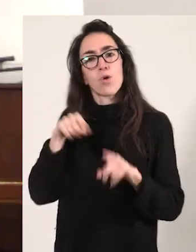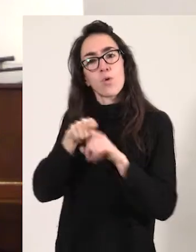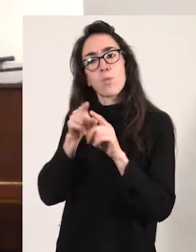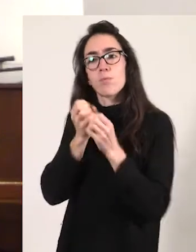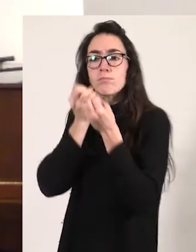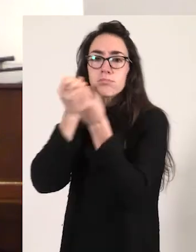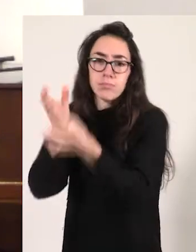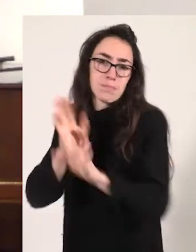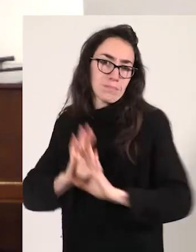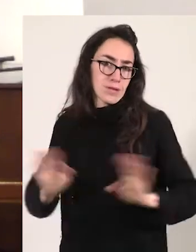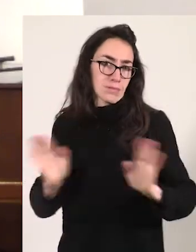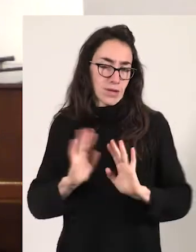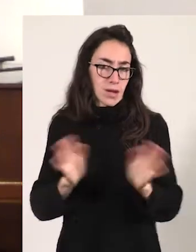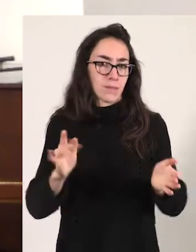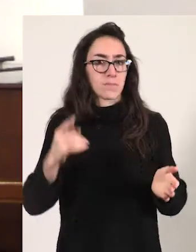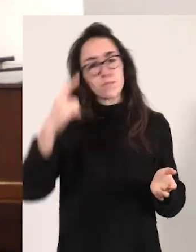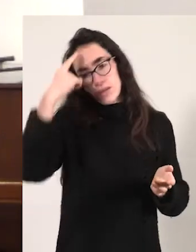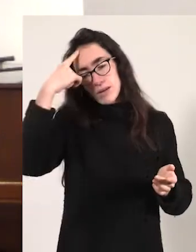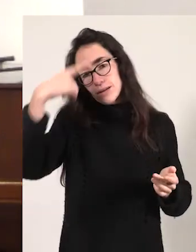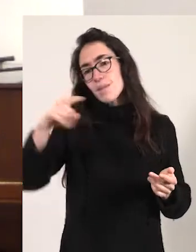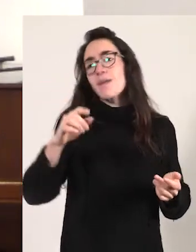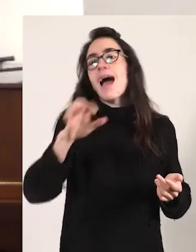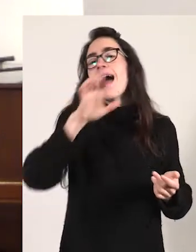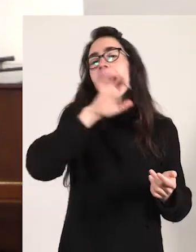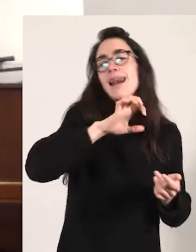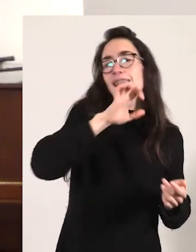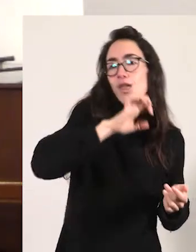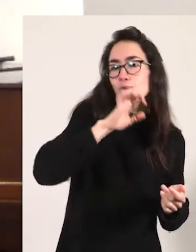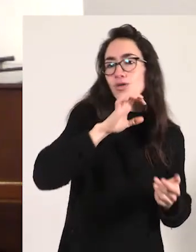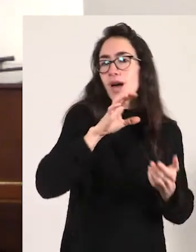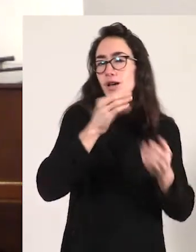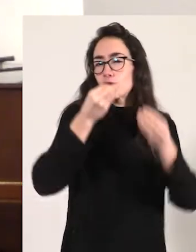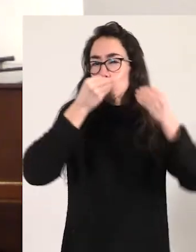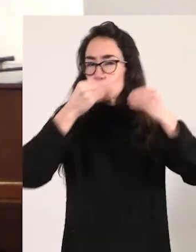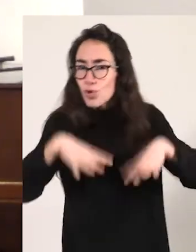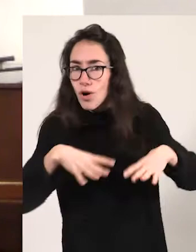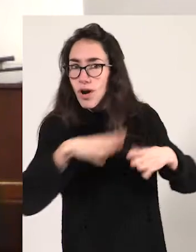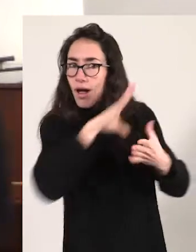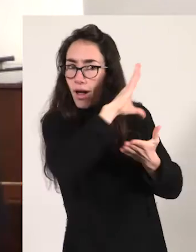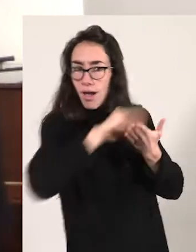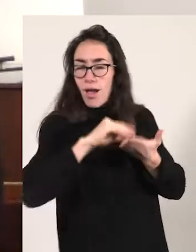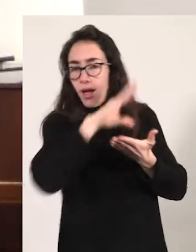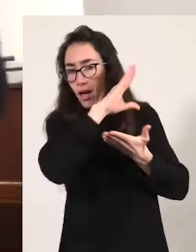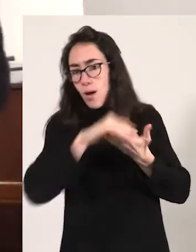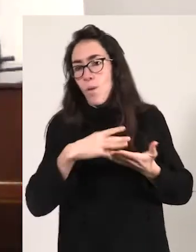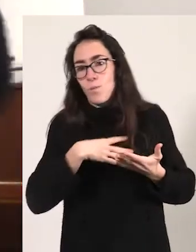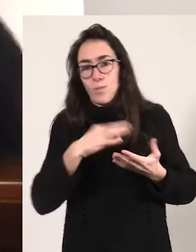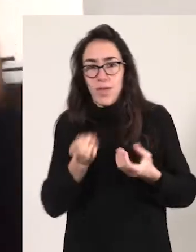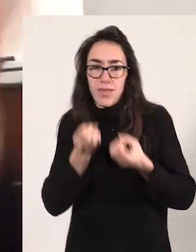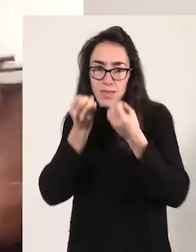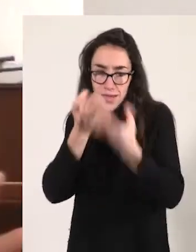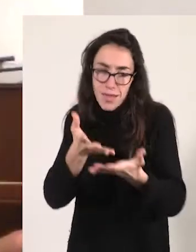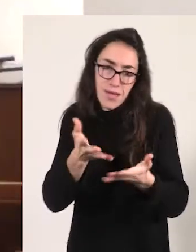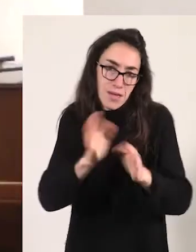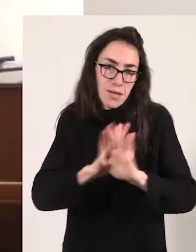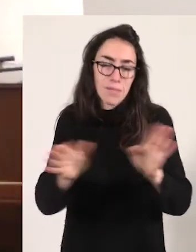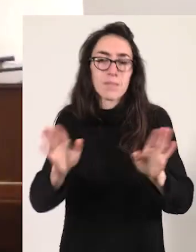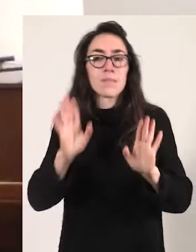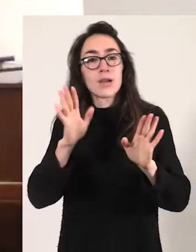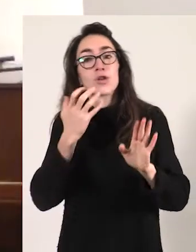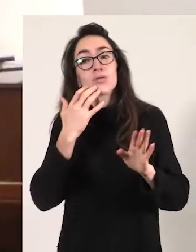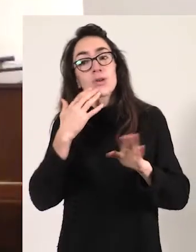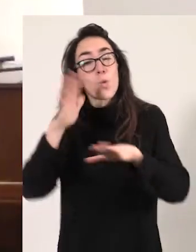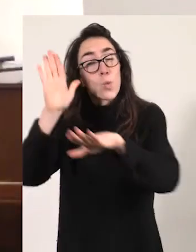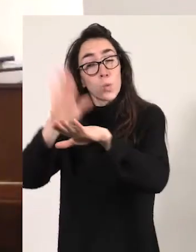se trata de algo sistémico y si se aborda desde ahí, por supuesto que las anécdotas pueden servir para aterrizar cosas muy grandes, muy lejanas y que parecen impensables,